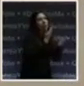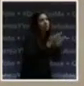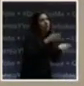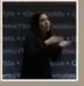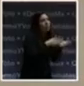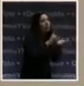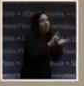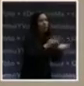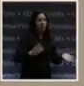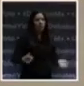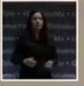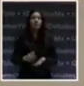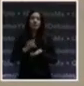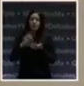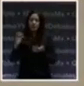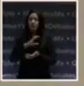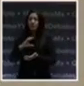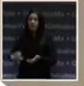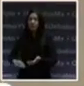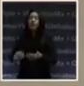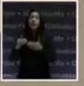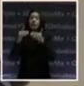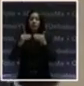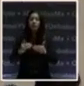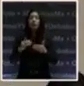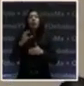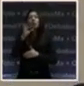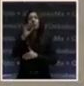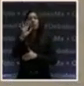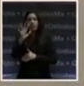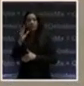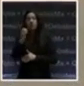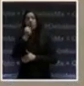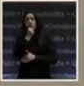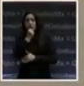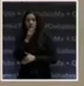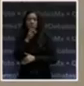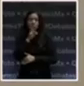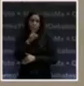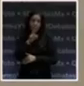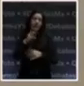Muy amable. Escuchamos ahora durante 45 segundos la respuesta